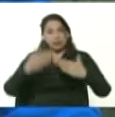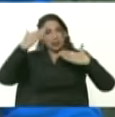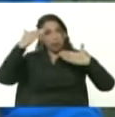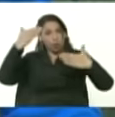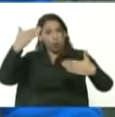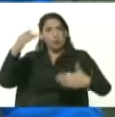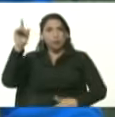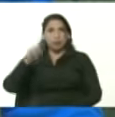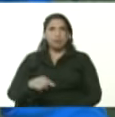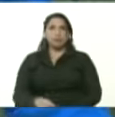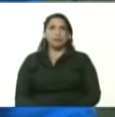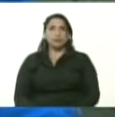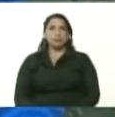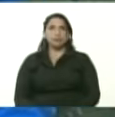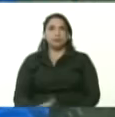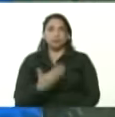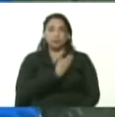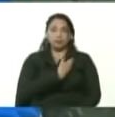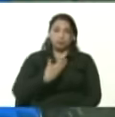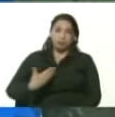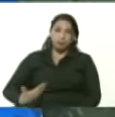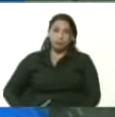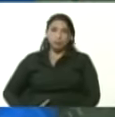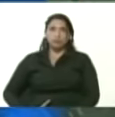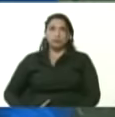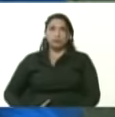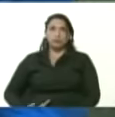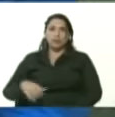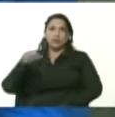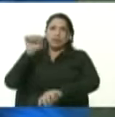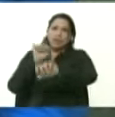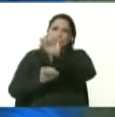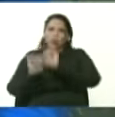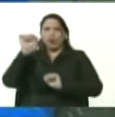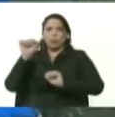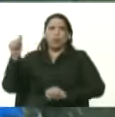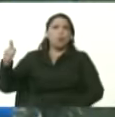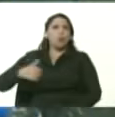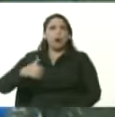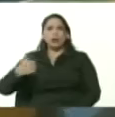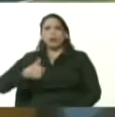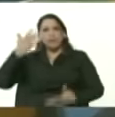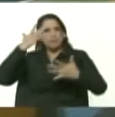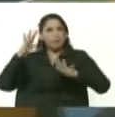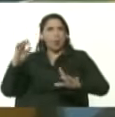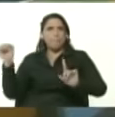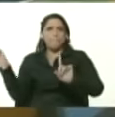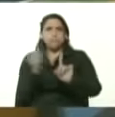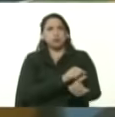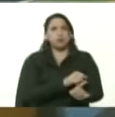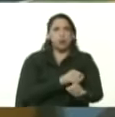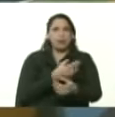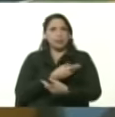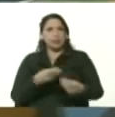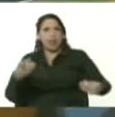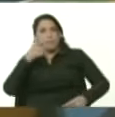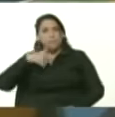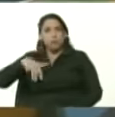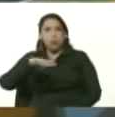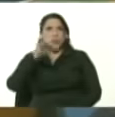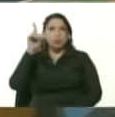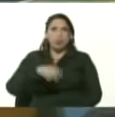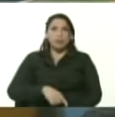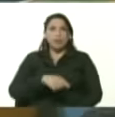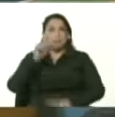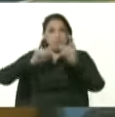Saludamos su presidencia y repudiamos cualquier tipo de ofensa a la dignidad de su pueblo y de su